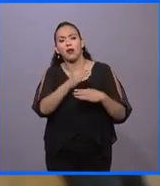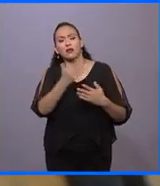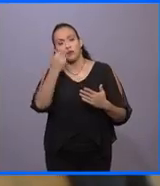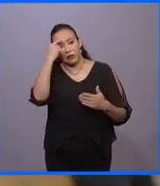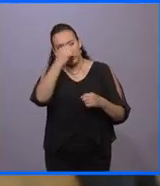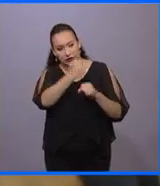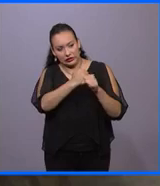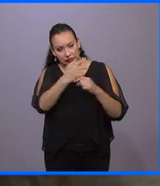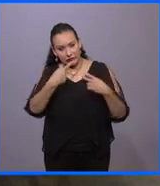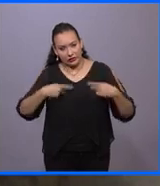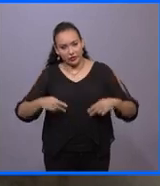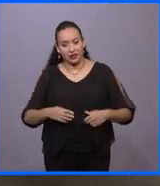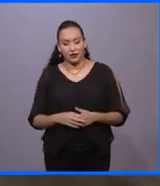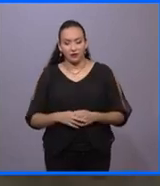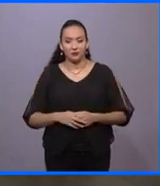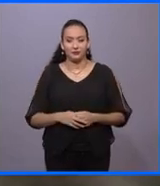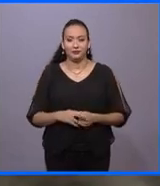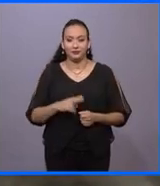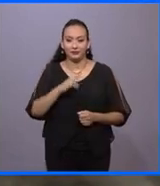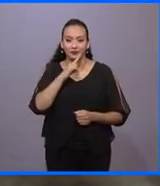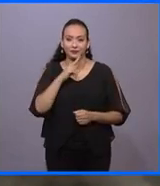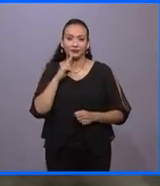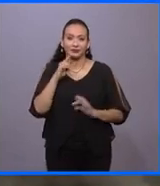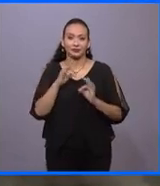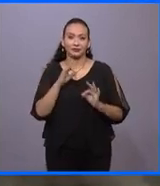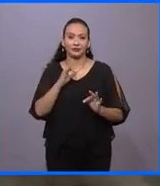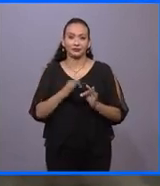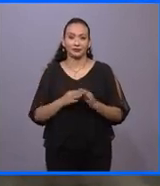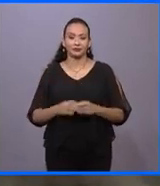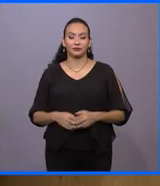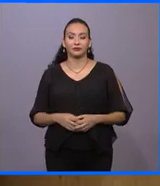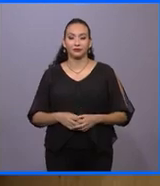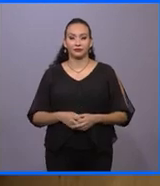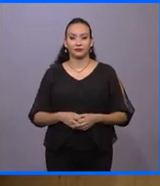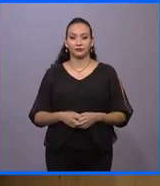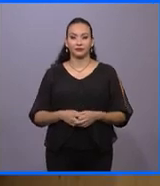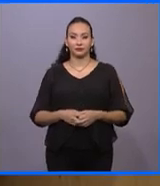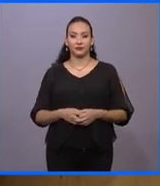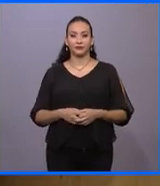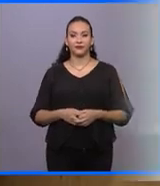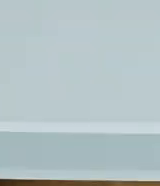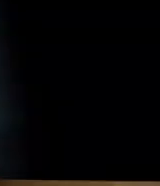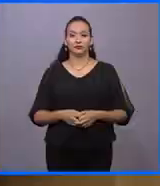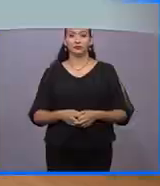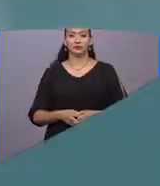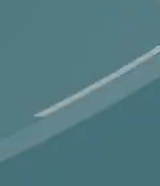fines de investigación penal. Para el canal del Poder Judicial de la Federación, Mario López Peña.